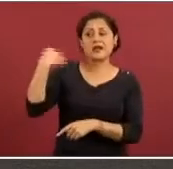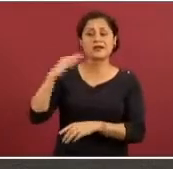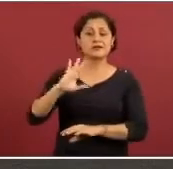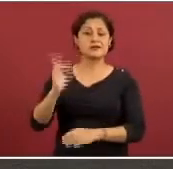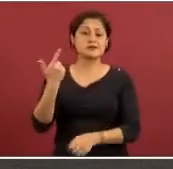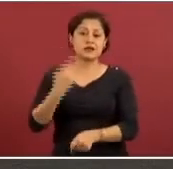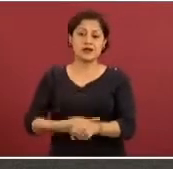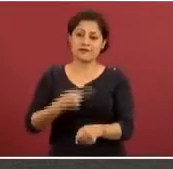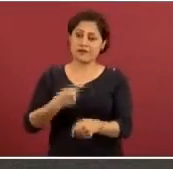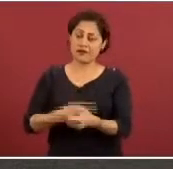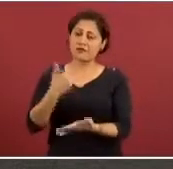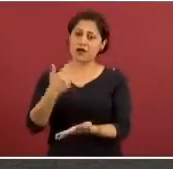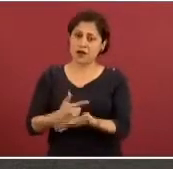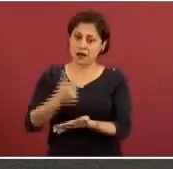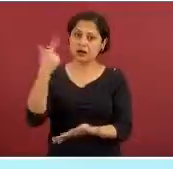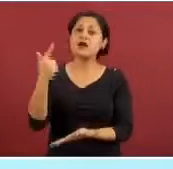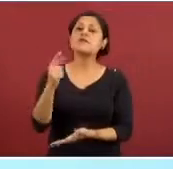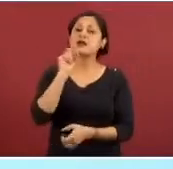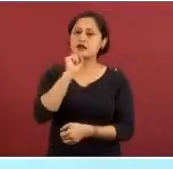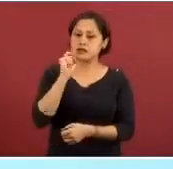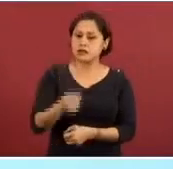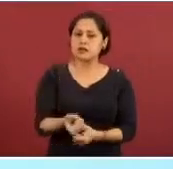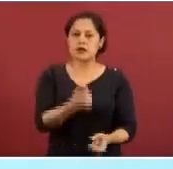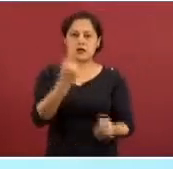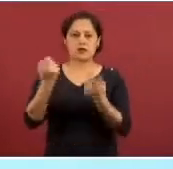profundas desigualdades sociales.